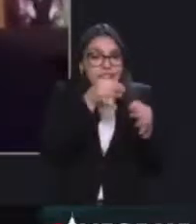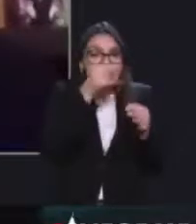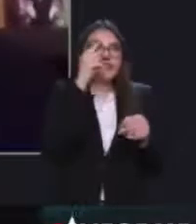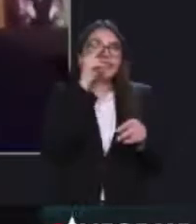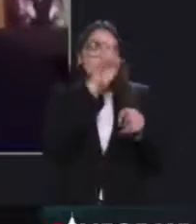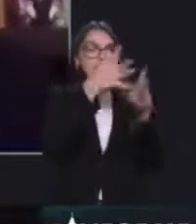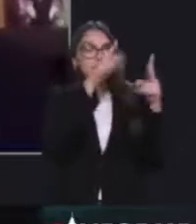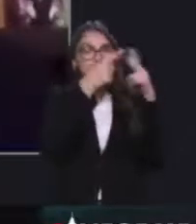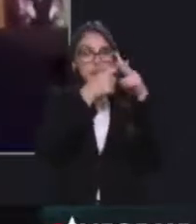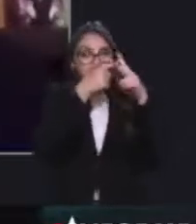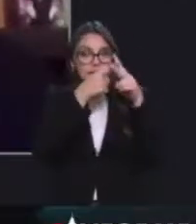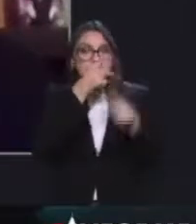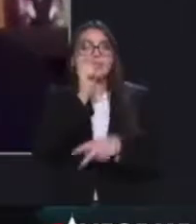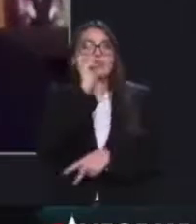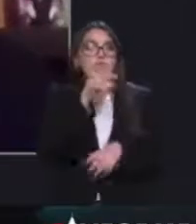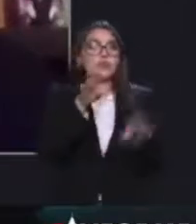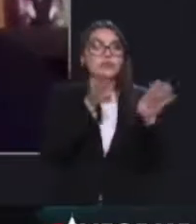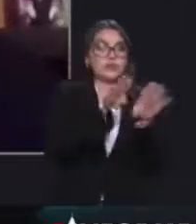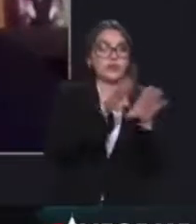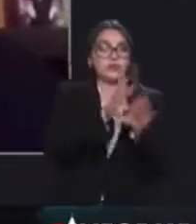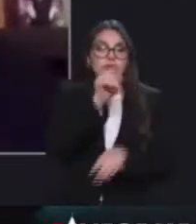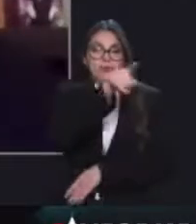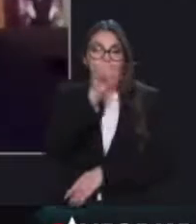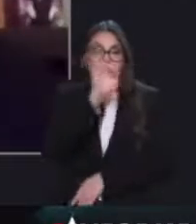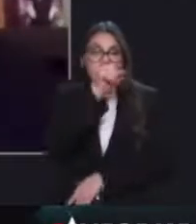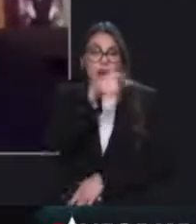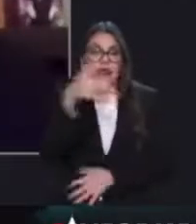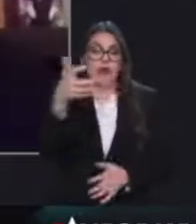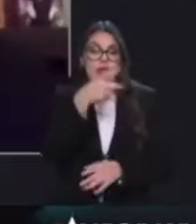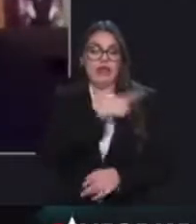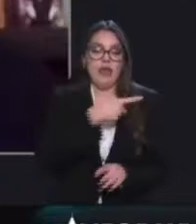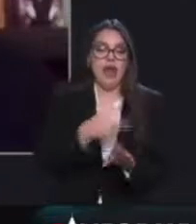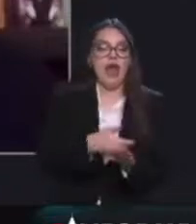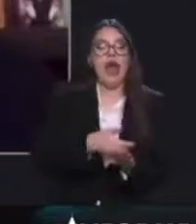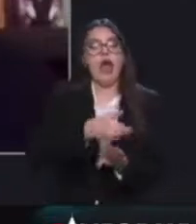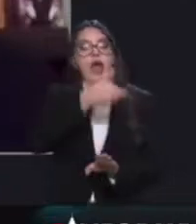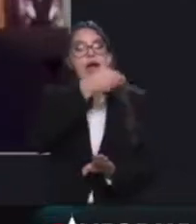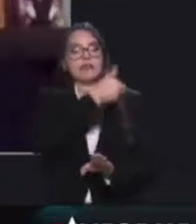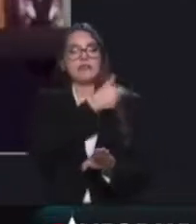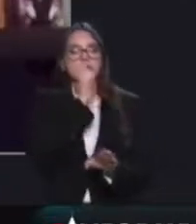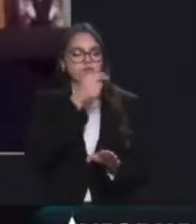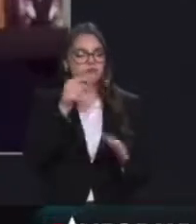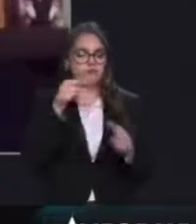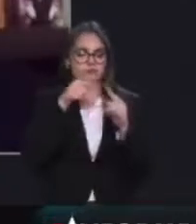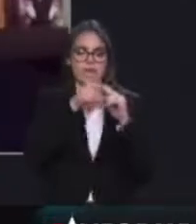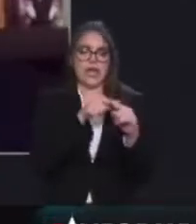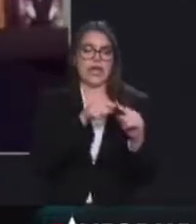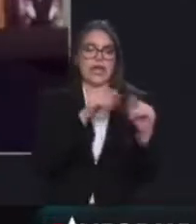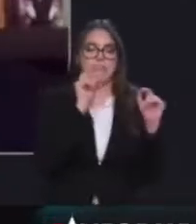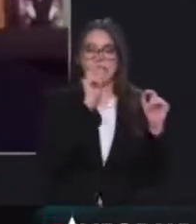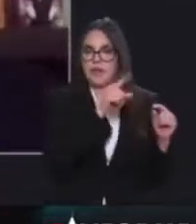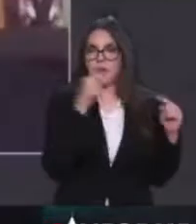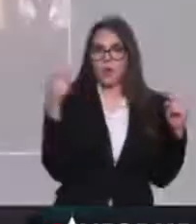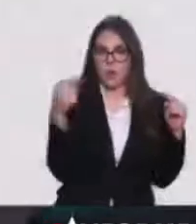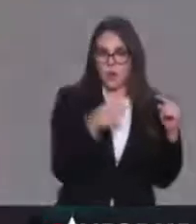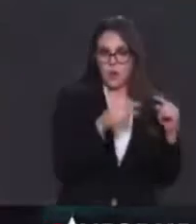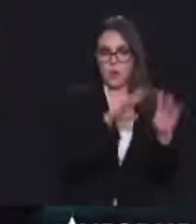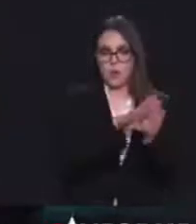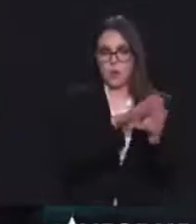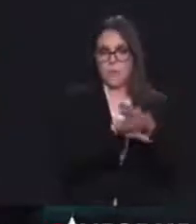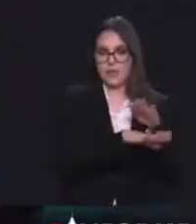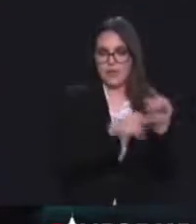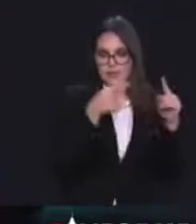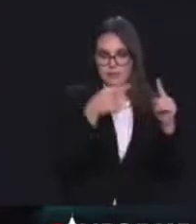para medir realmente la efectividad, uno hubiera tenido que haber hecho un levantamiento previo, ¿no? O sea, una línea de base y decir, mira, vamos a ver cómo está este